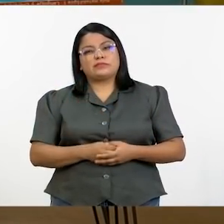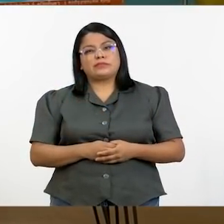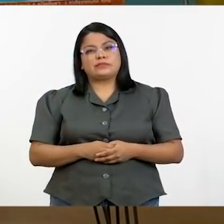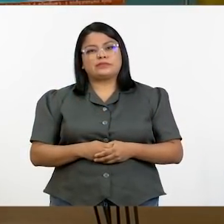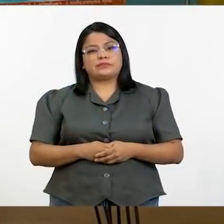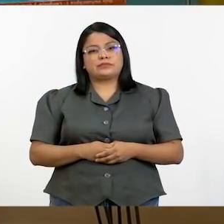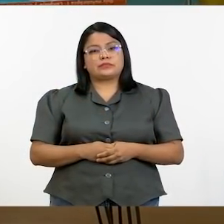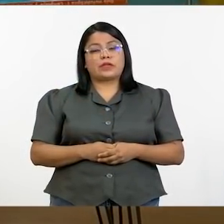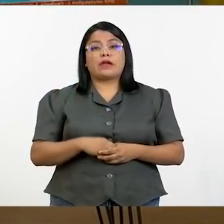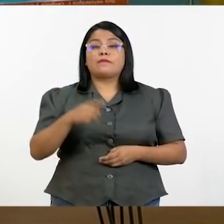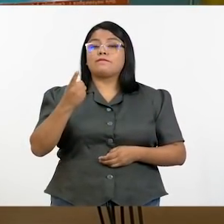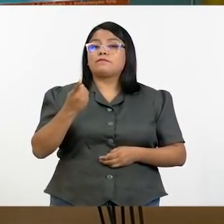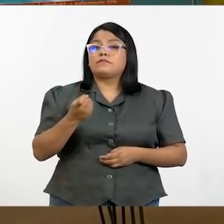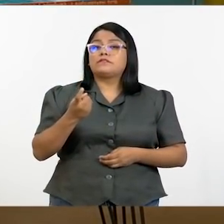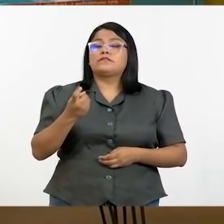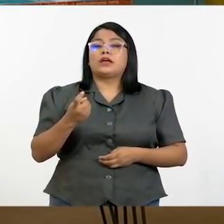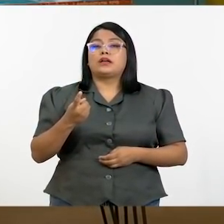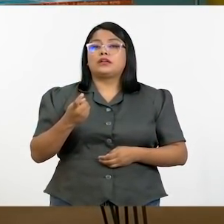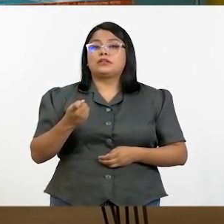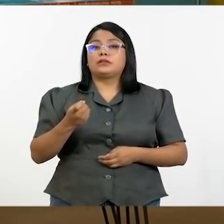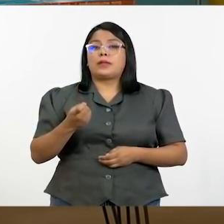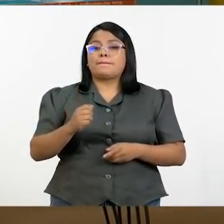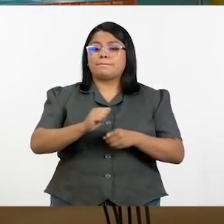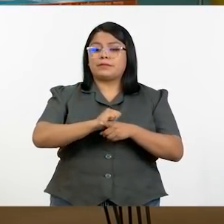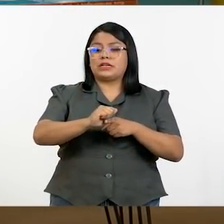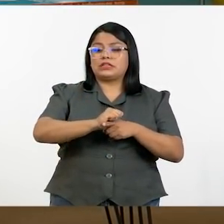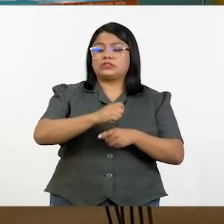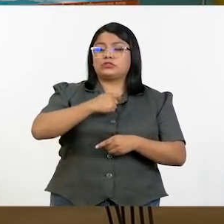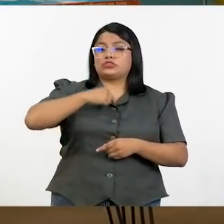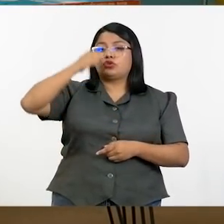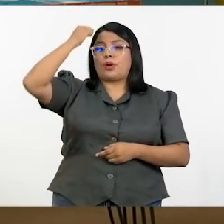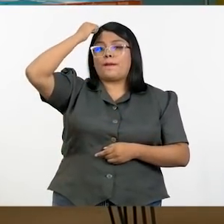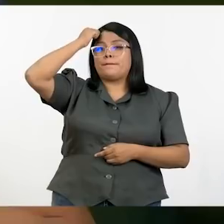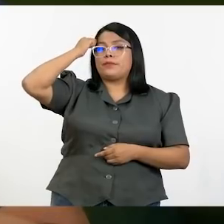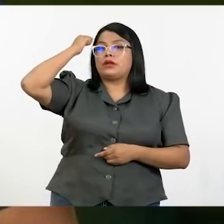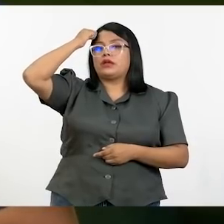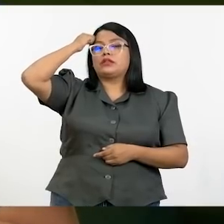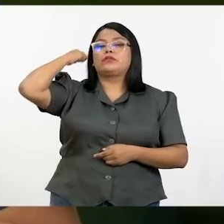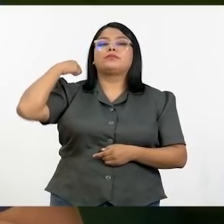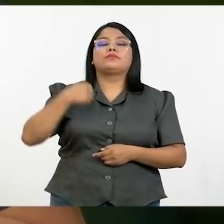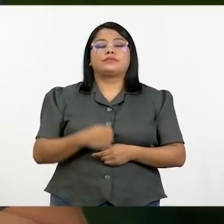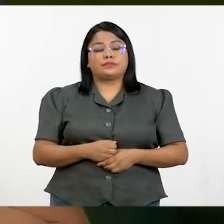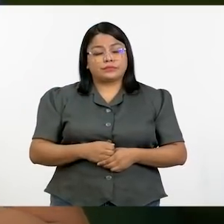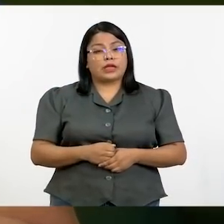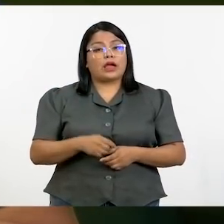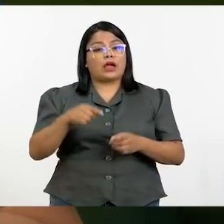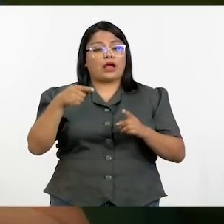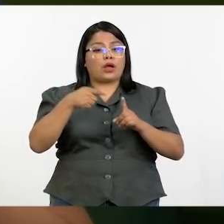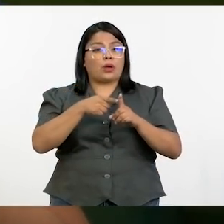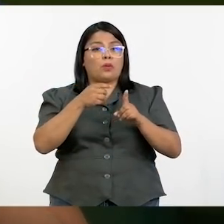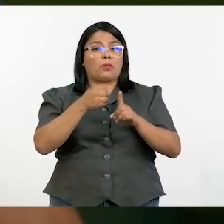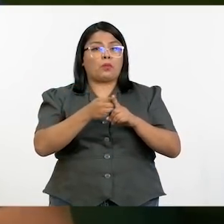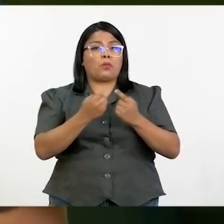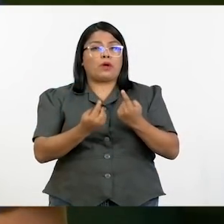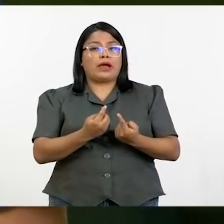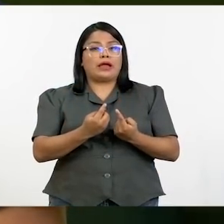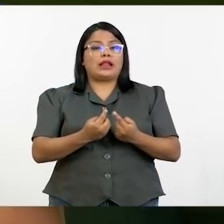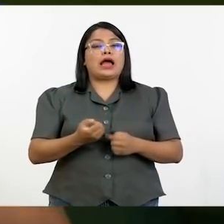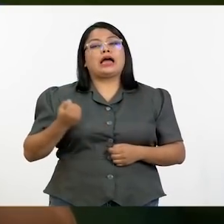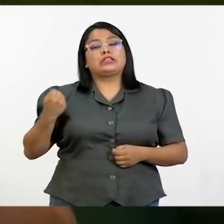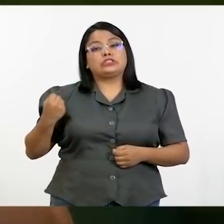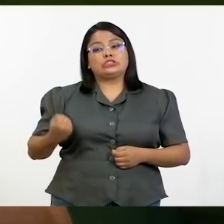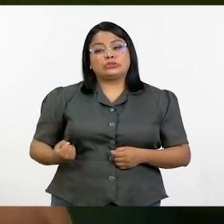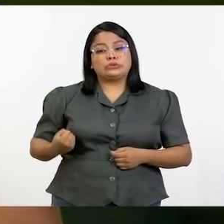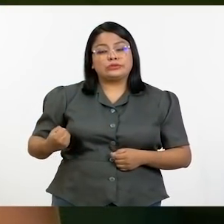guía? Nos hace falta la sección de Practico lo aprendido. Esta sección tiene por objetivo que el